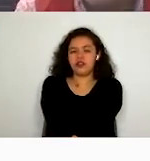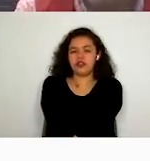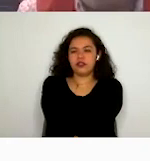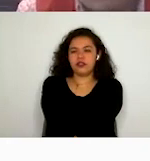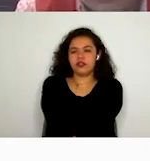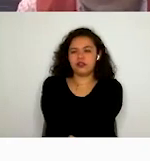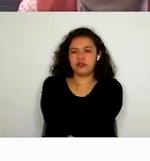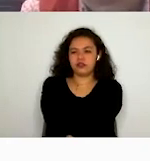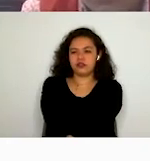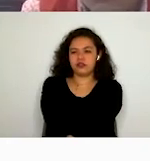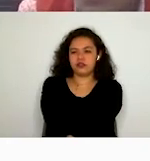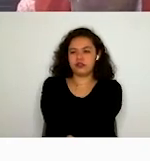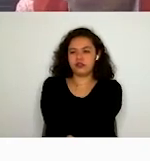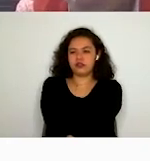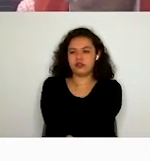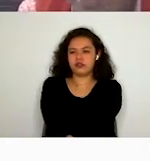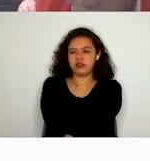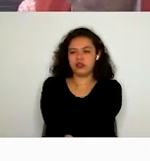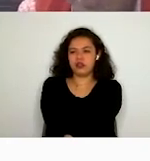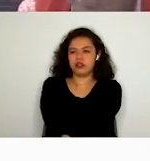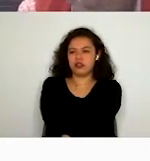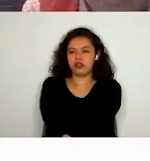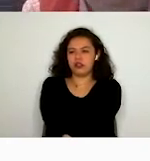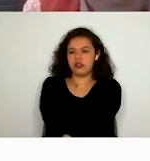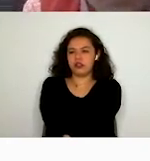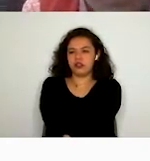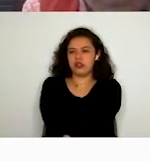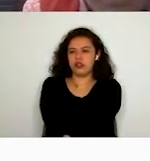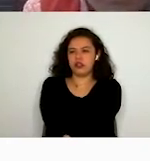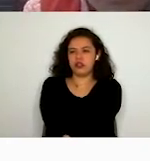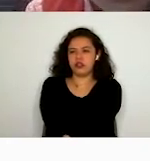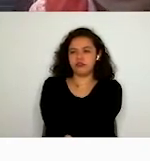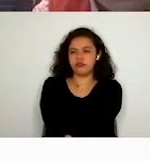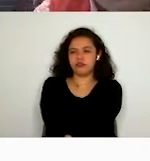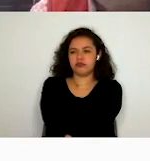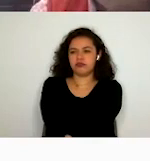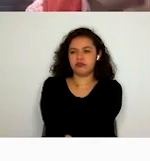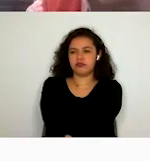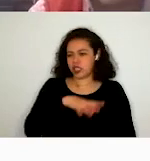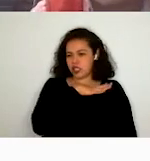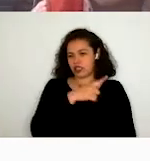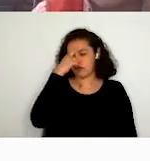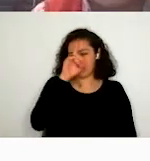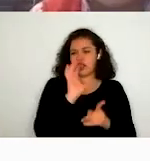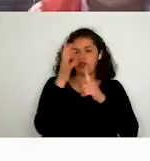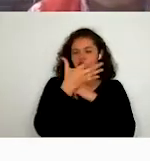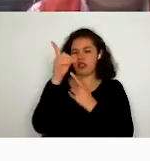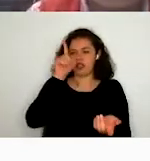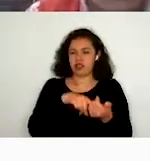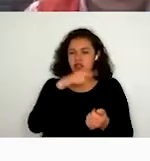Funciones. Funciones muy generales del Comité Interno de Protección Civil, que son las